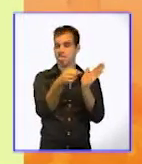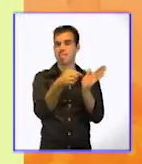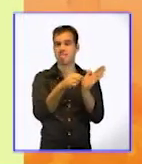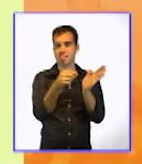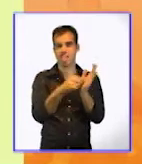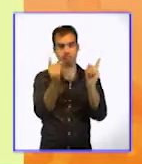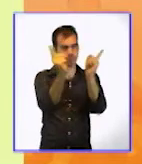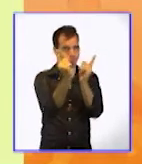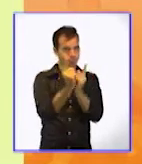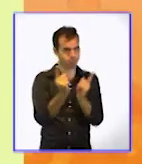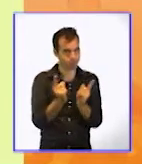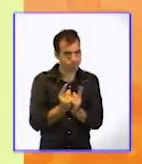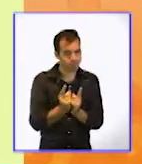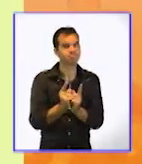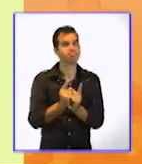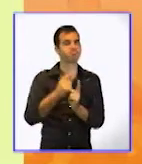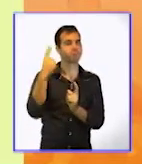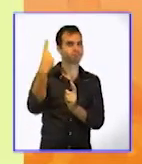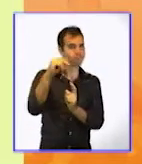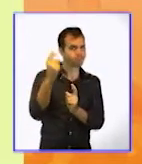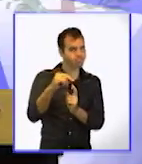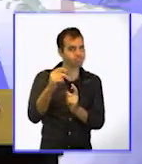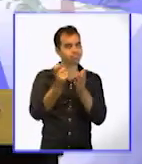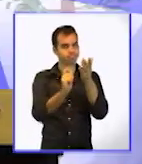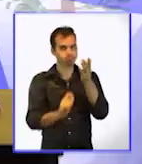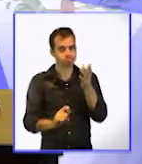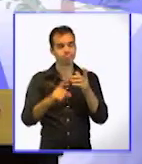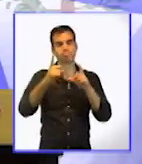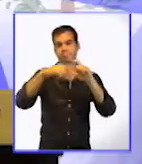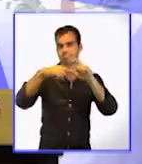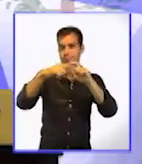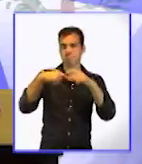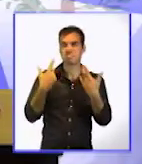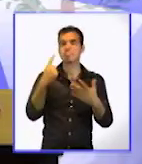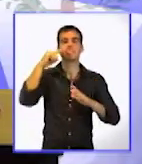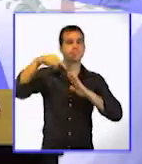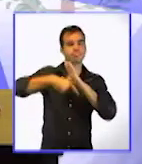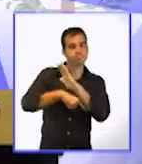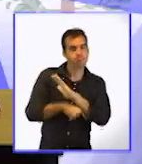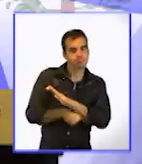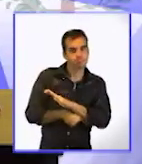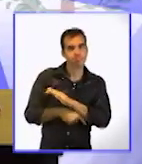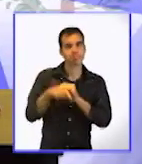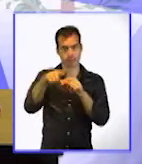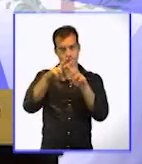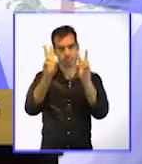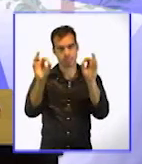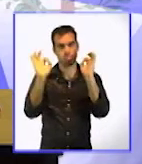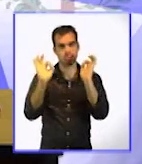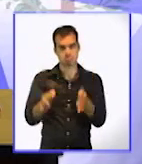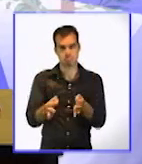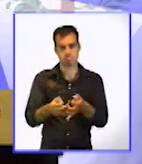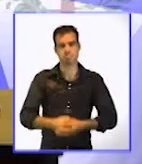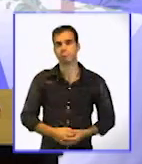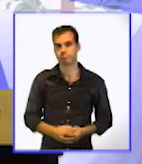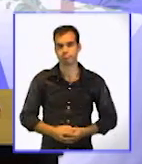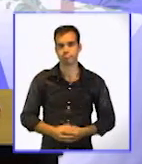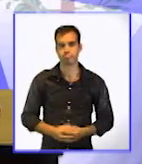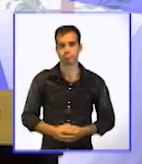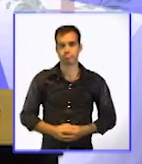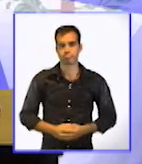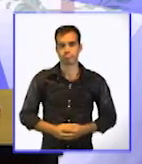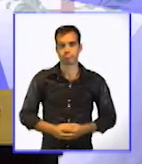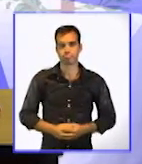123. Aquí encontraremos todo un resumen de ejercicios de contenido para profundizar en este